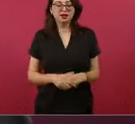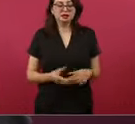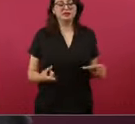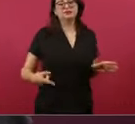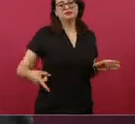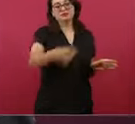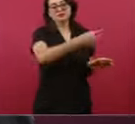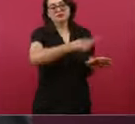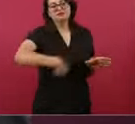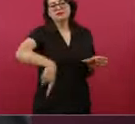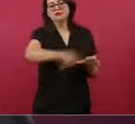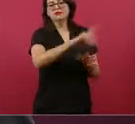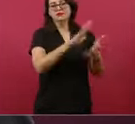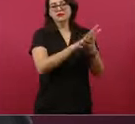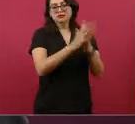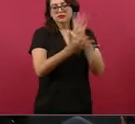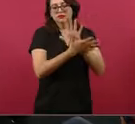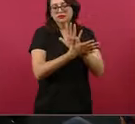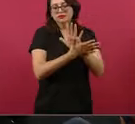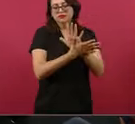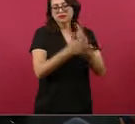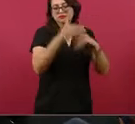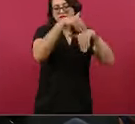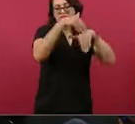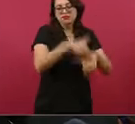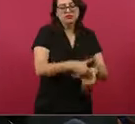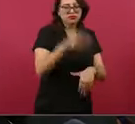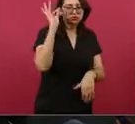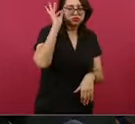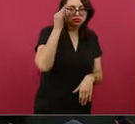de potentados,